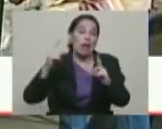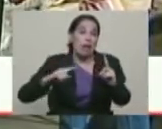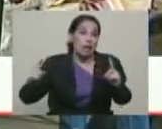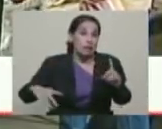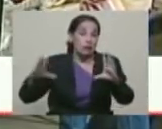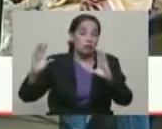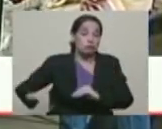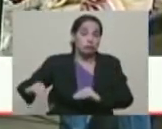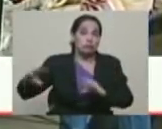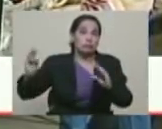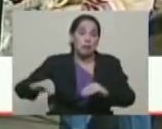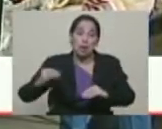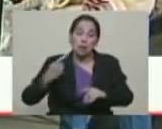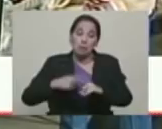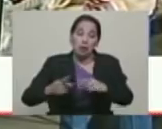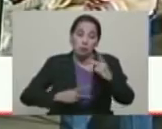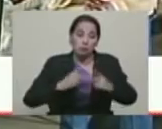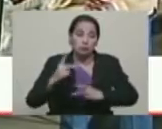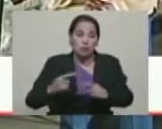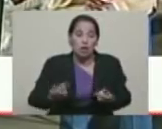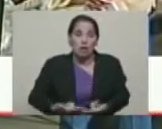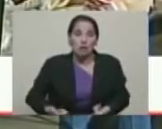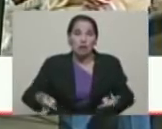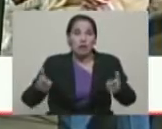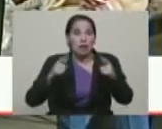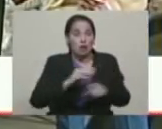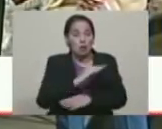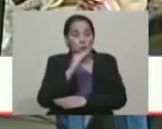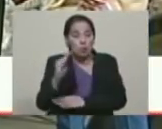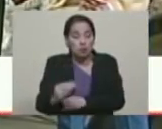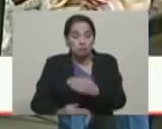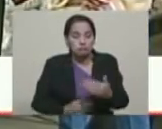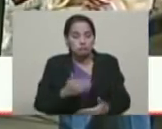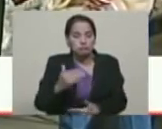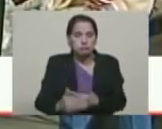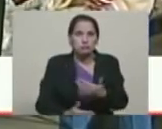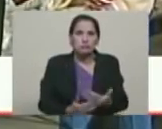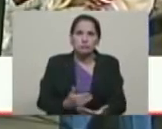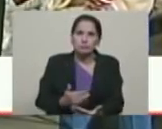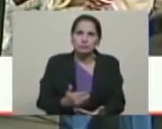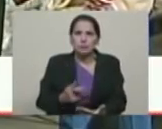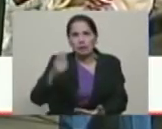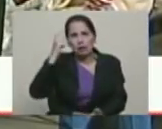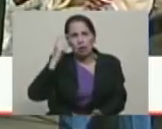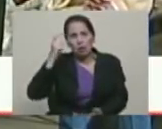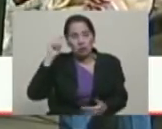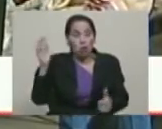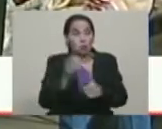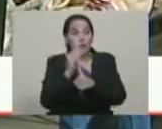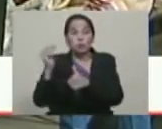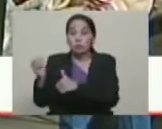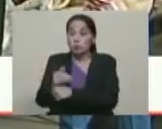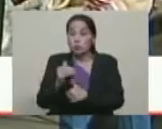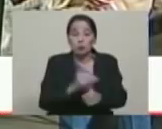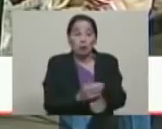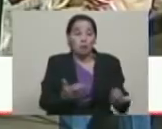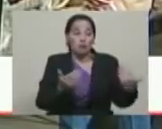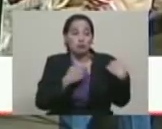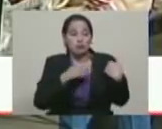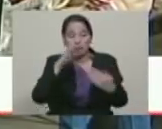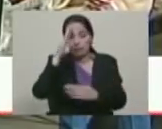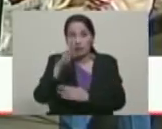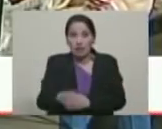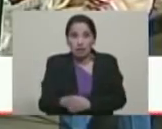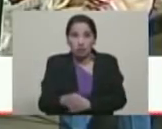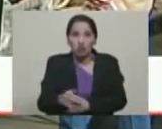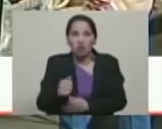Vamos liberando, vamos protegiendo al paso de los días. Y vamos descubriendo a los responsables directos que están aquí